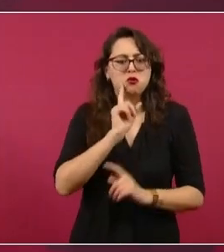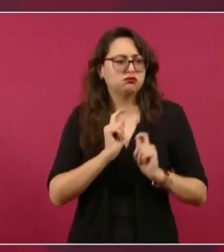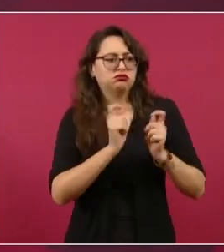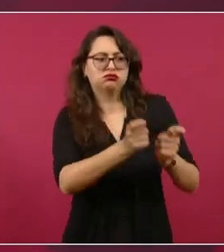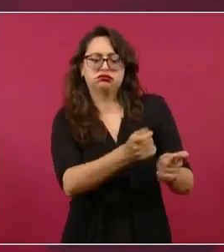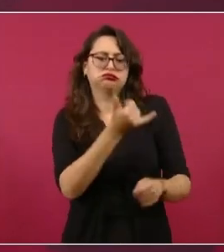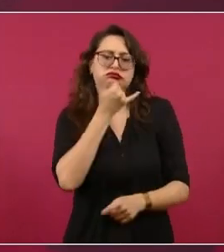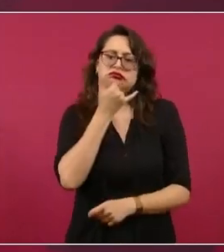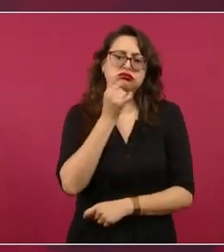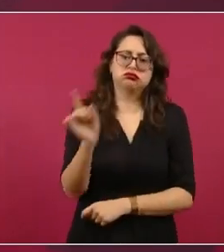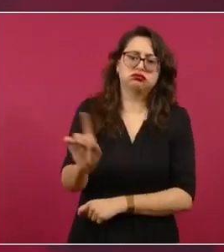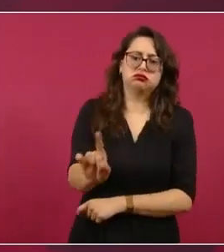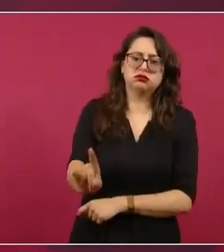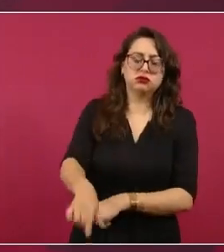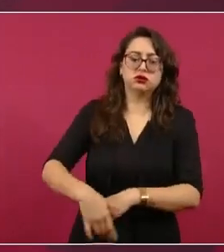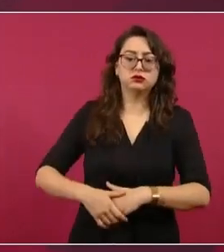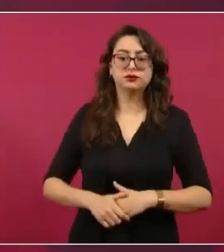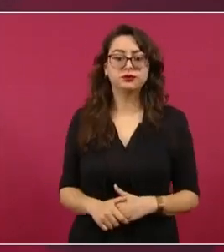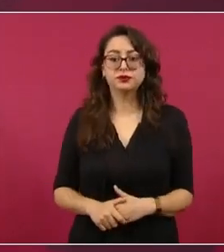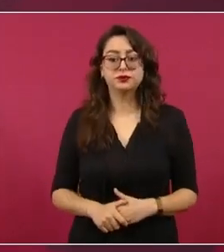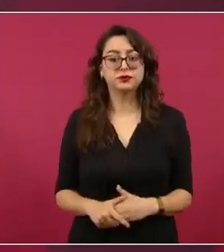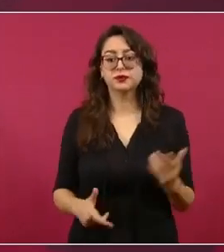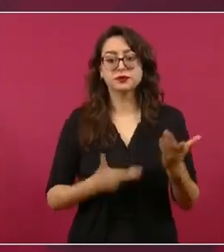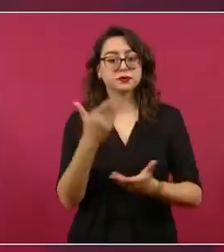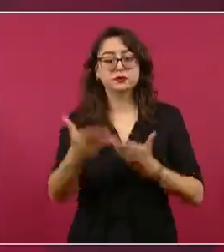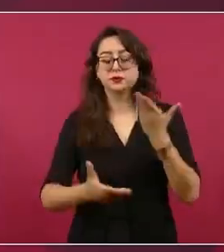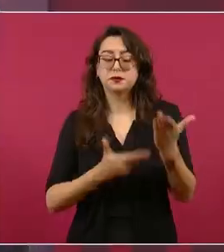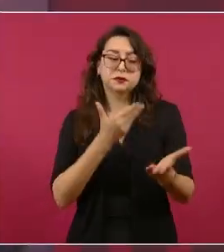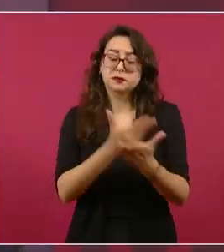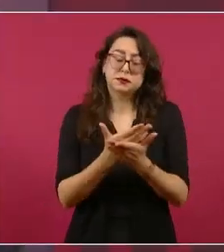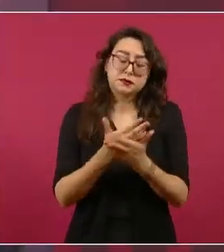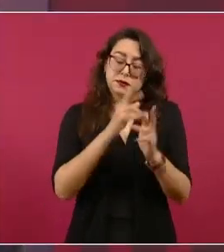esta señora, con todo respeto,